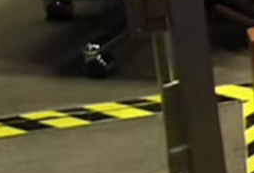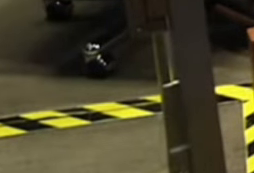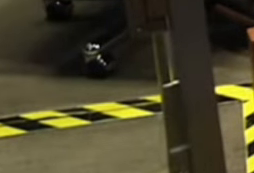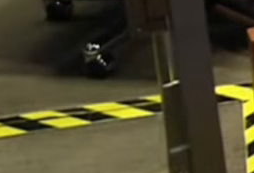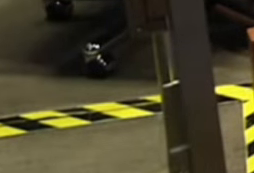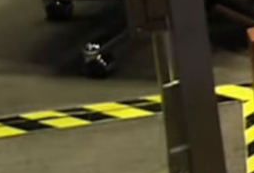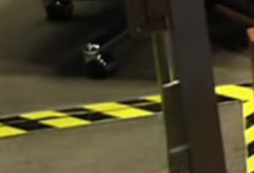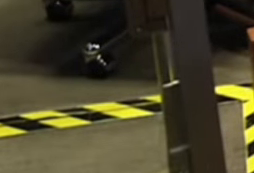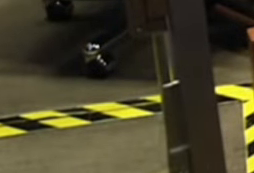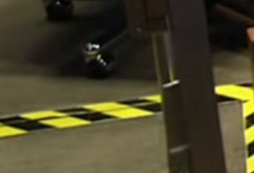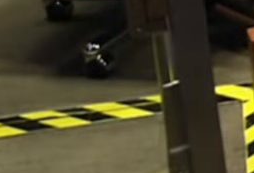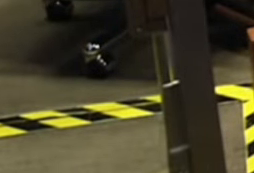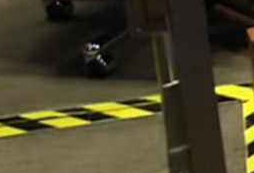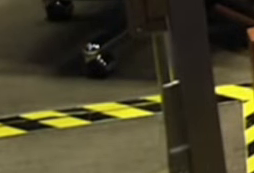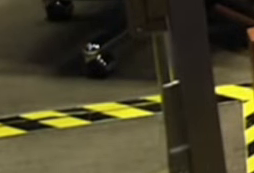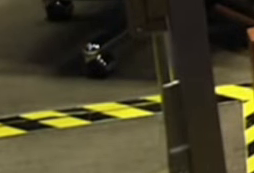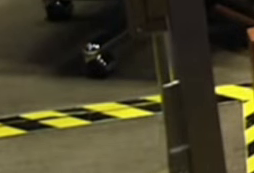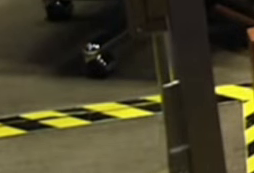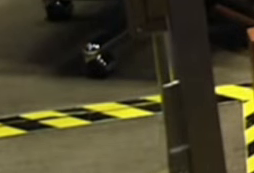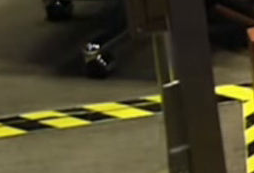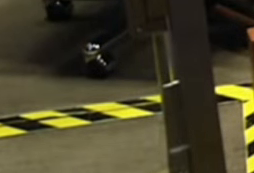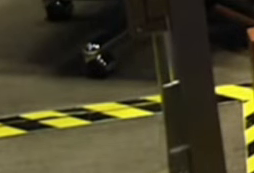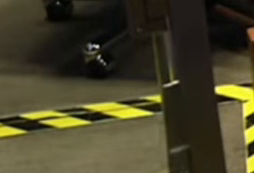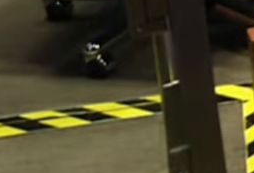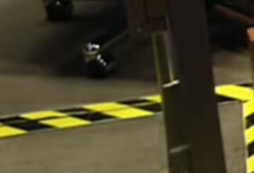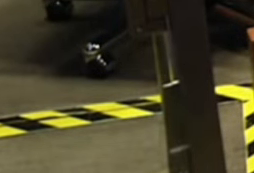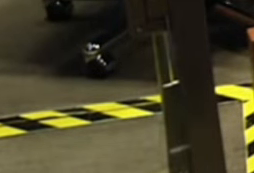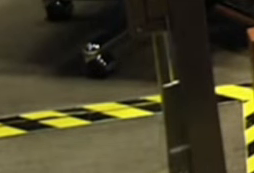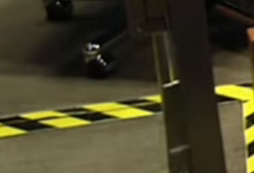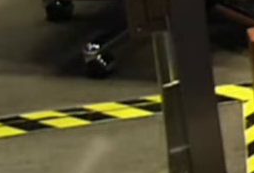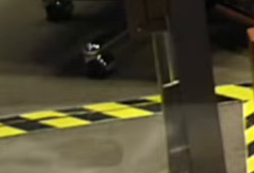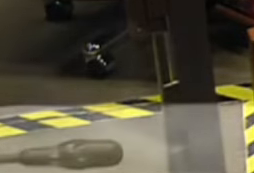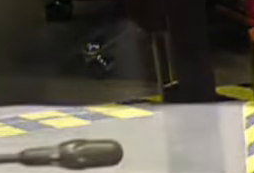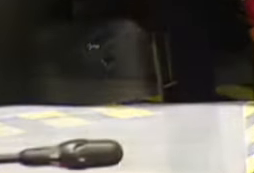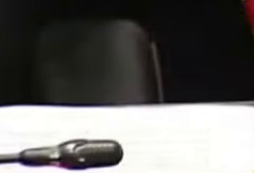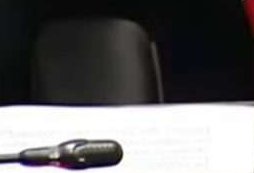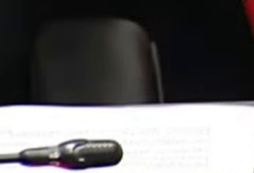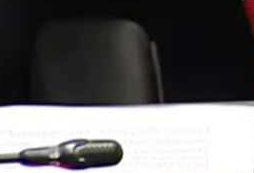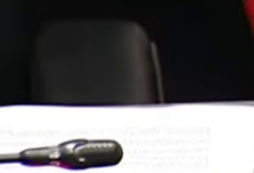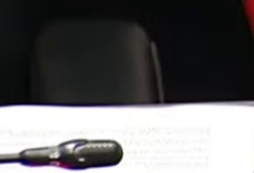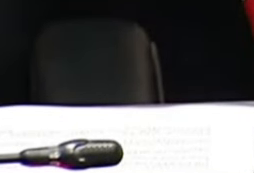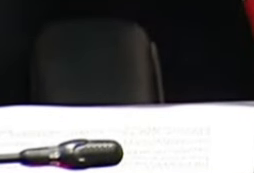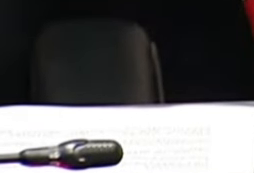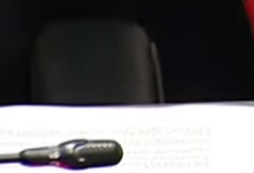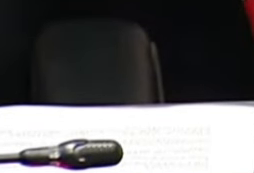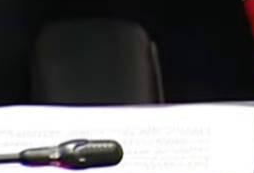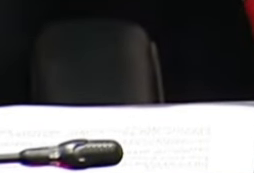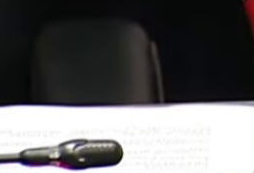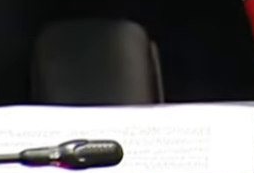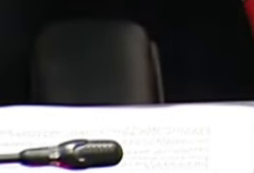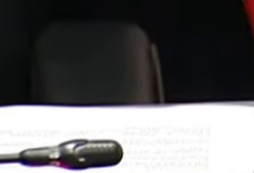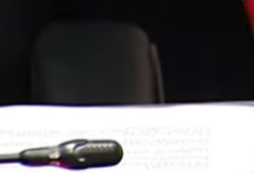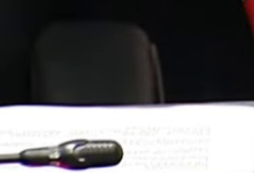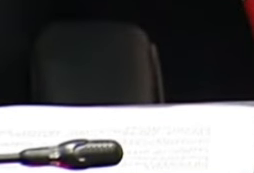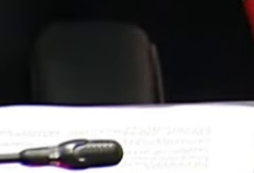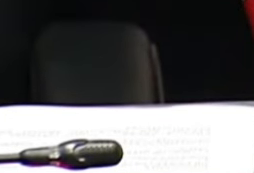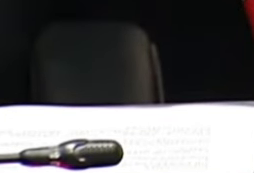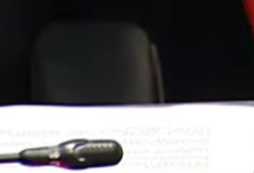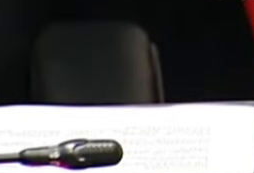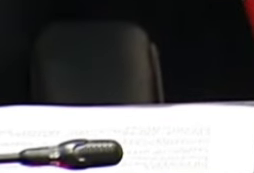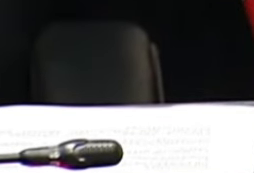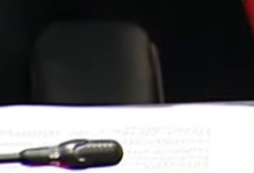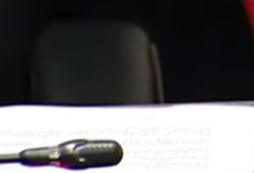Yo quiero solamente informar que el documento que se había presentado era otro documento mucho